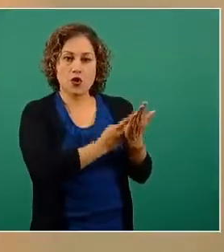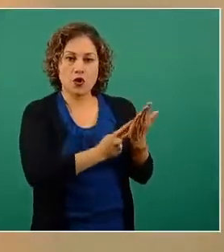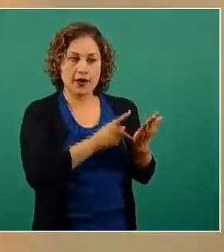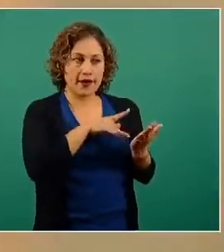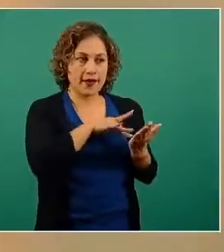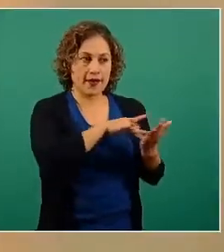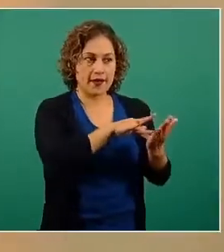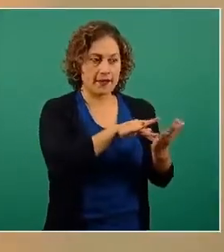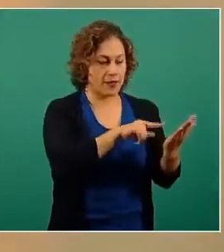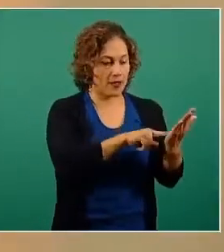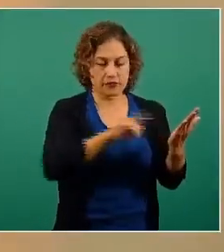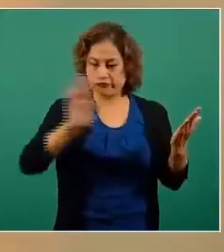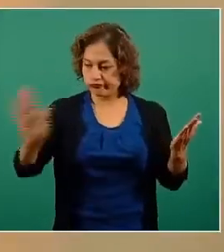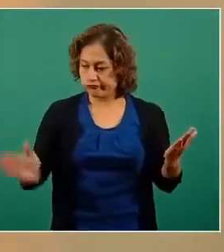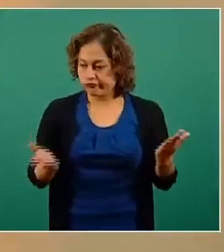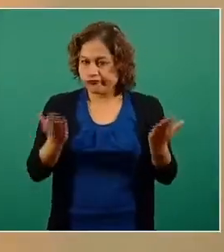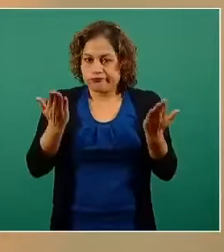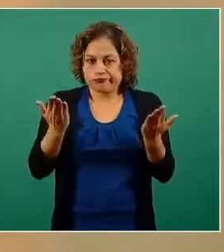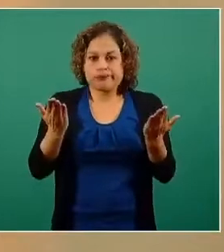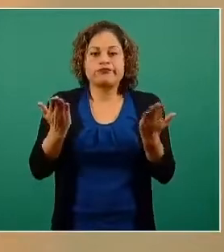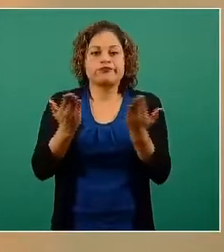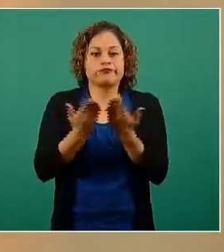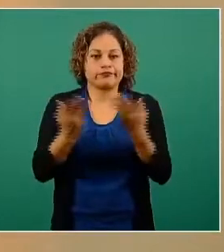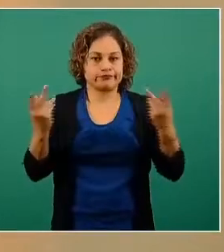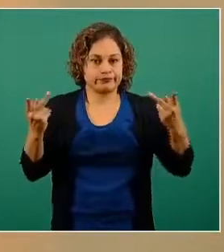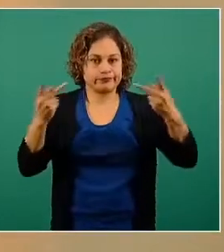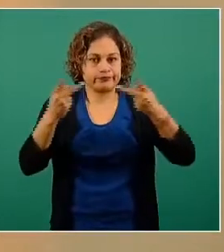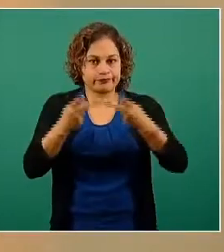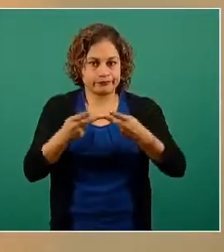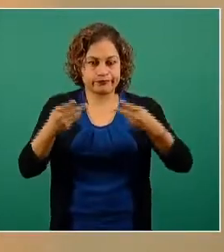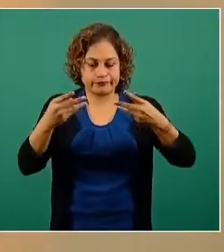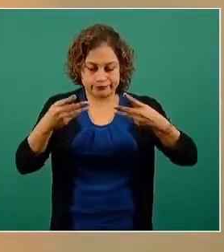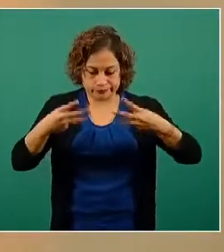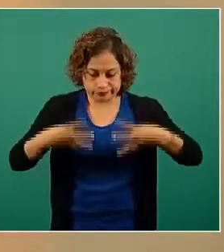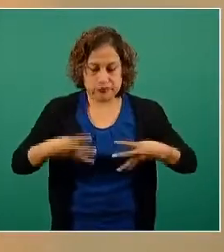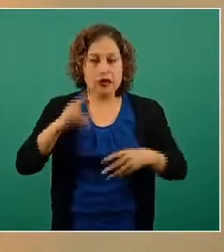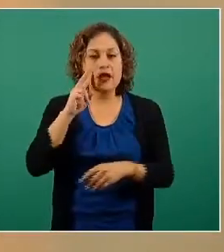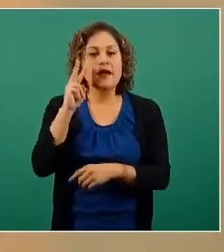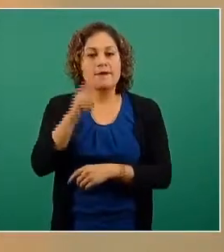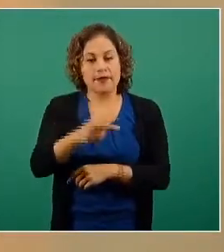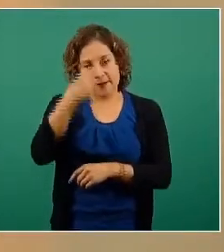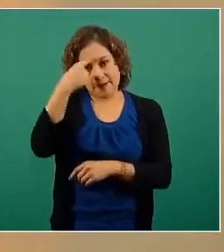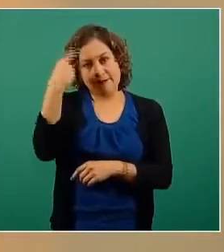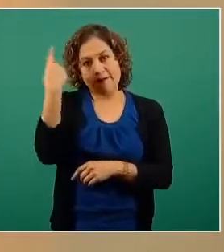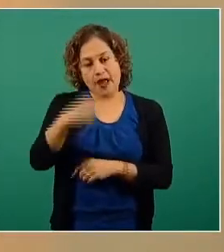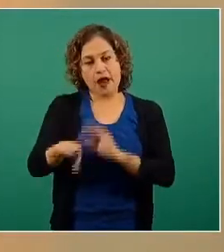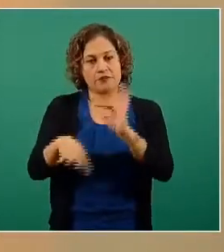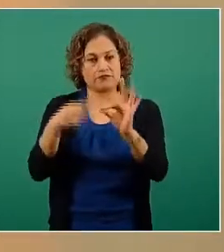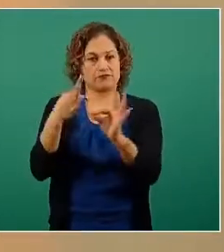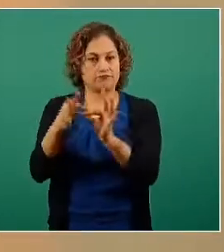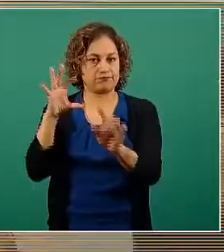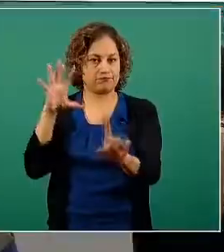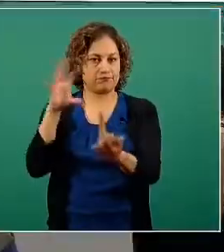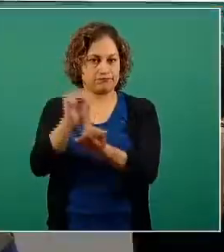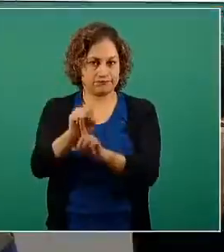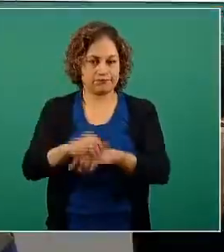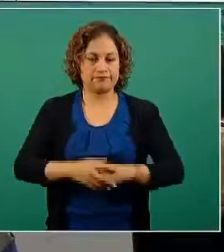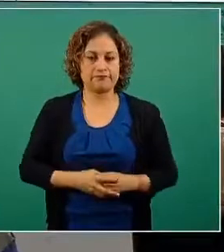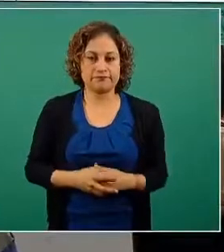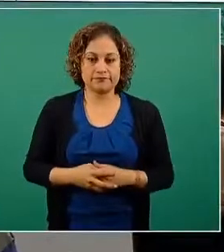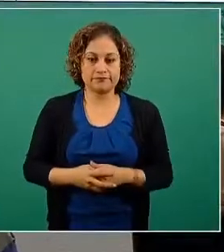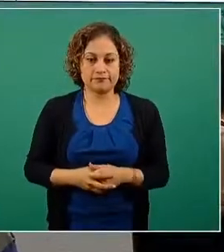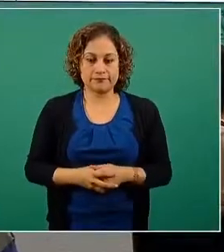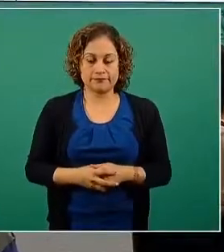ya tenemos de población que está siendo beneficiada por estos programas sociales. La siguiente, por favor.